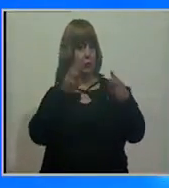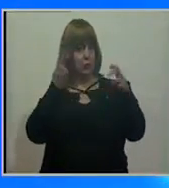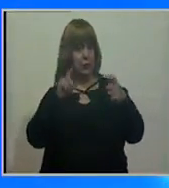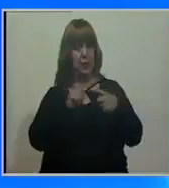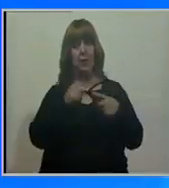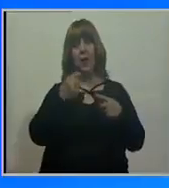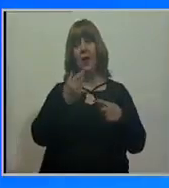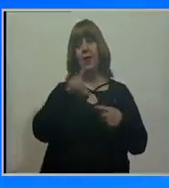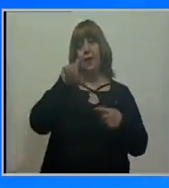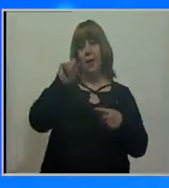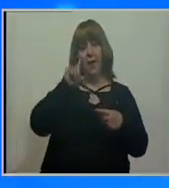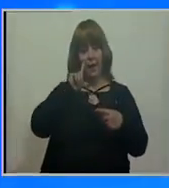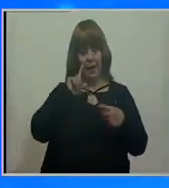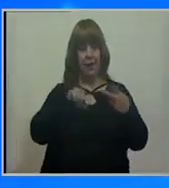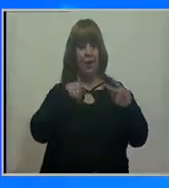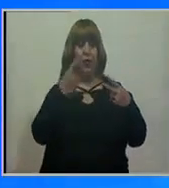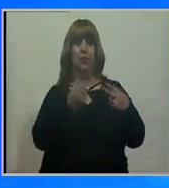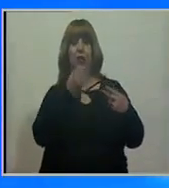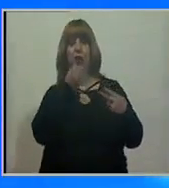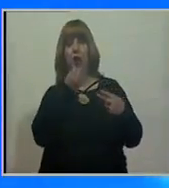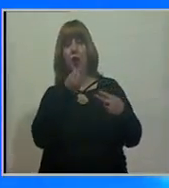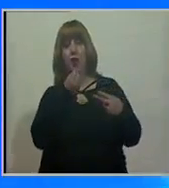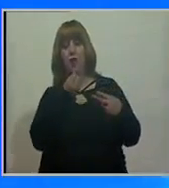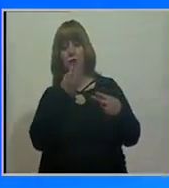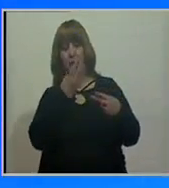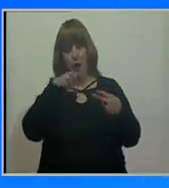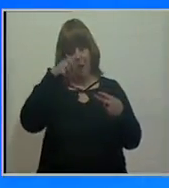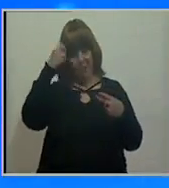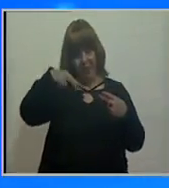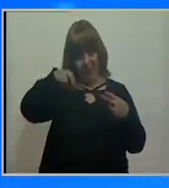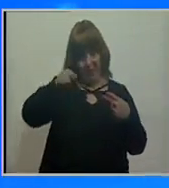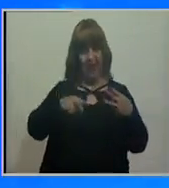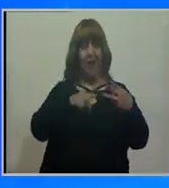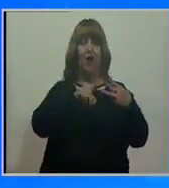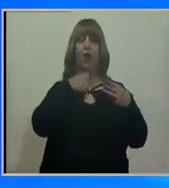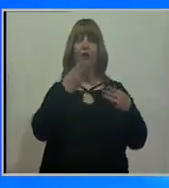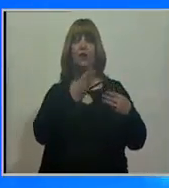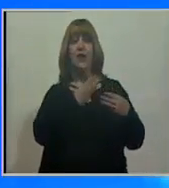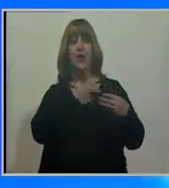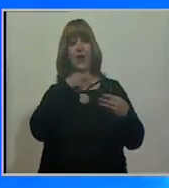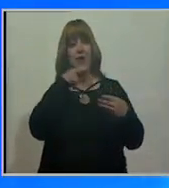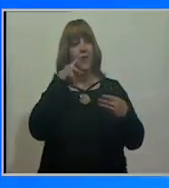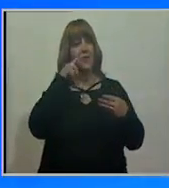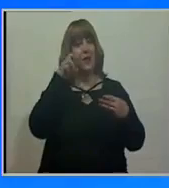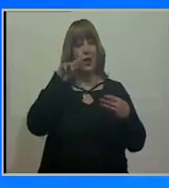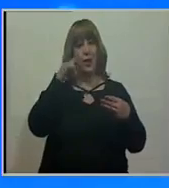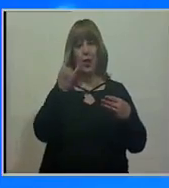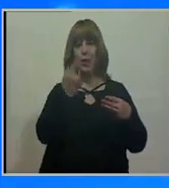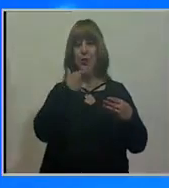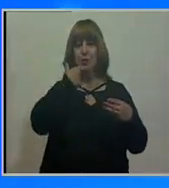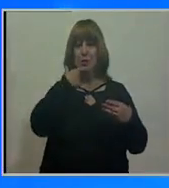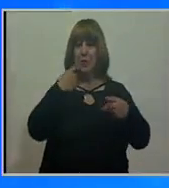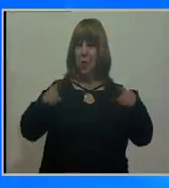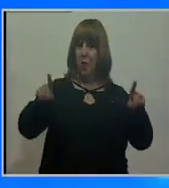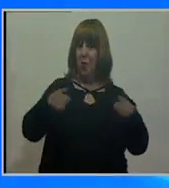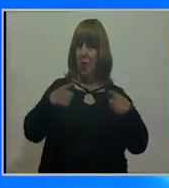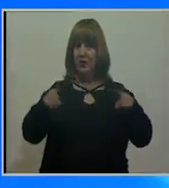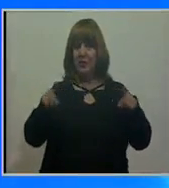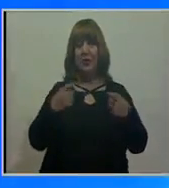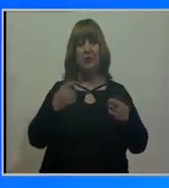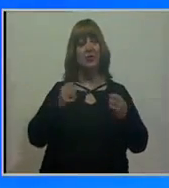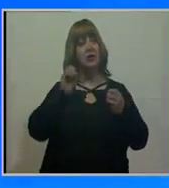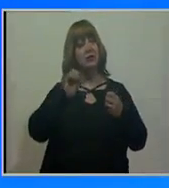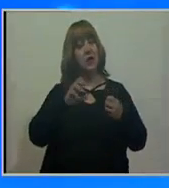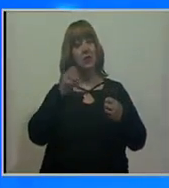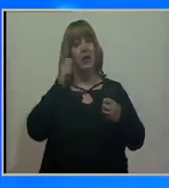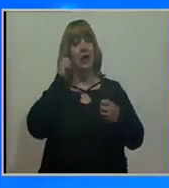Lali Espósito, nos vamos a meter en Virus. ¿Se acuerdan de Virus? La banda Enseguida hablamos también de Shakira y Piqué, de Amalia